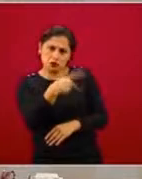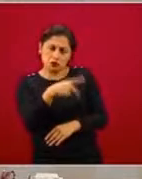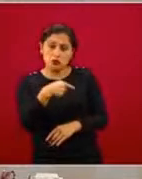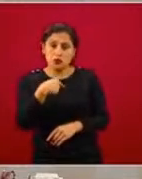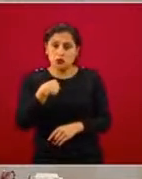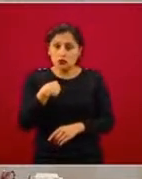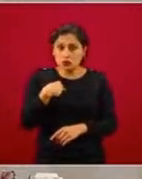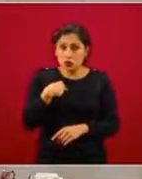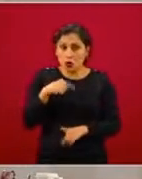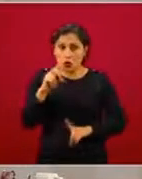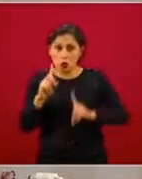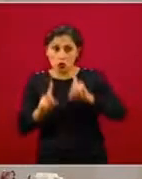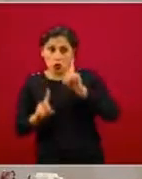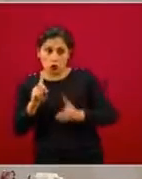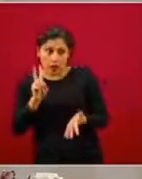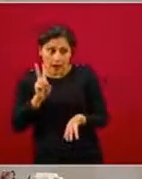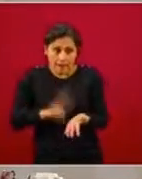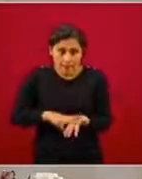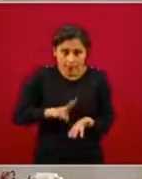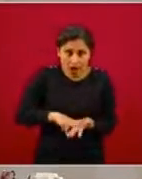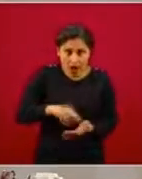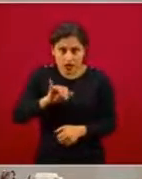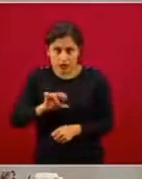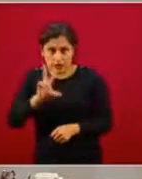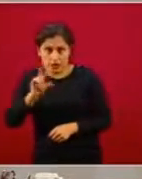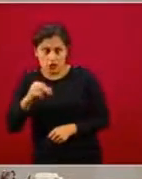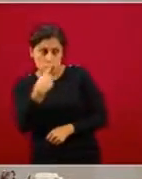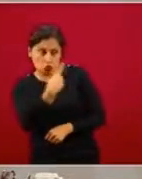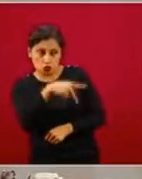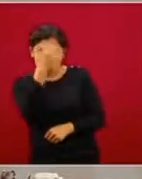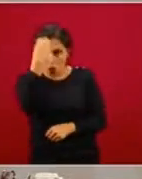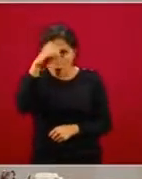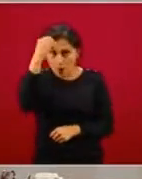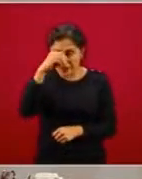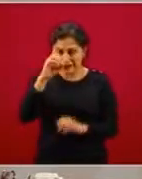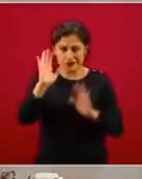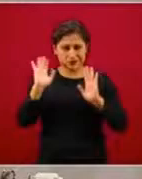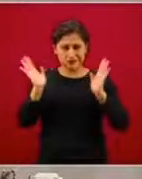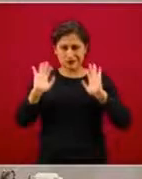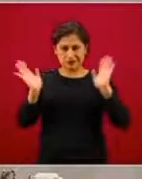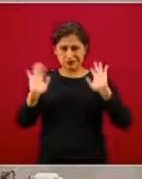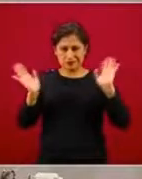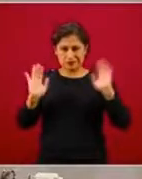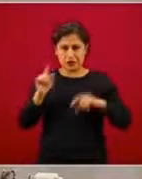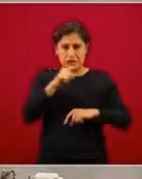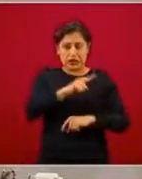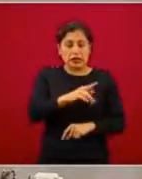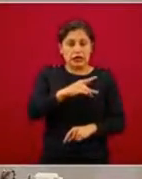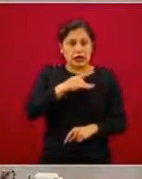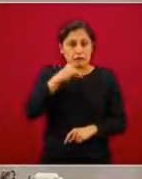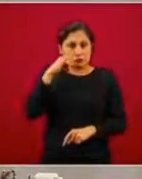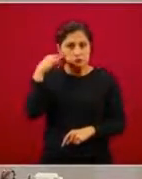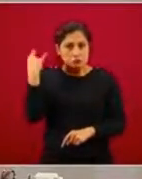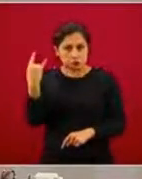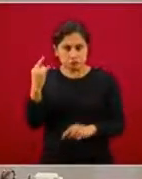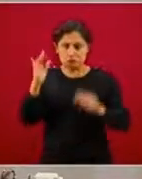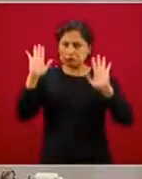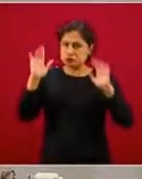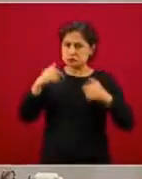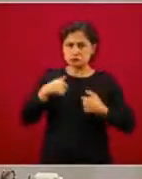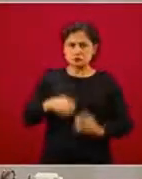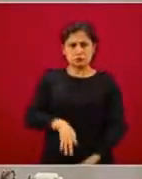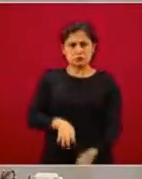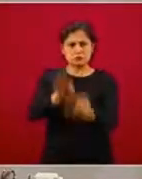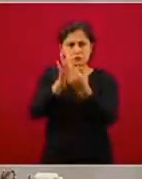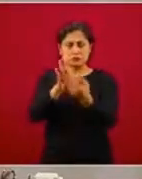cuestionar not going si es to válido o question if no it's valid or su not, percepción or what her de que perception fue is ofendida. of being Puedo offended or decir not. I can públicamente, say no